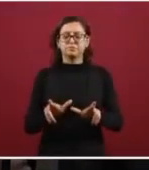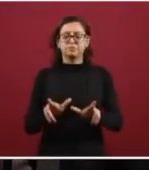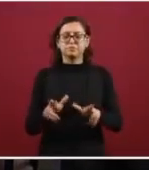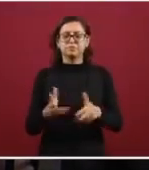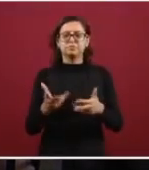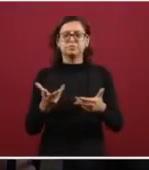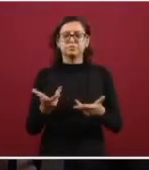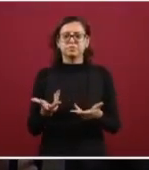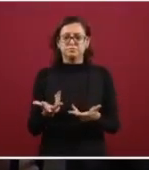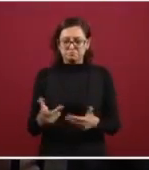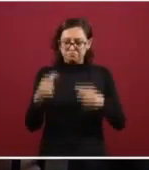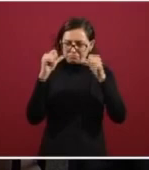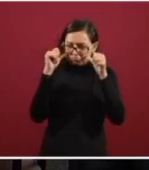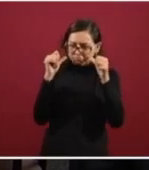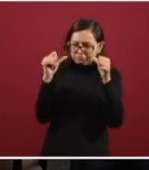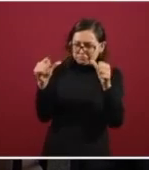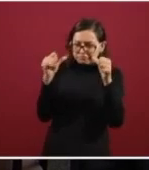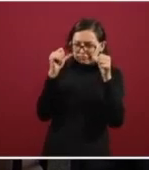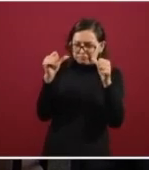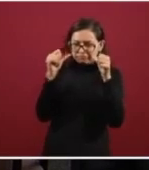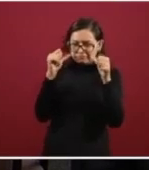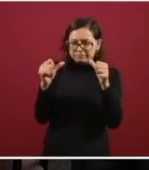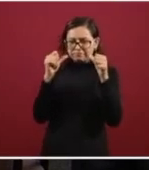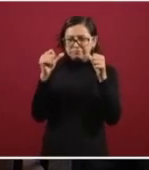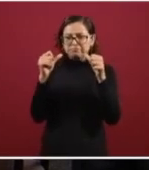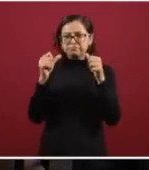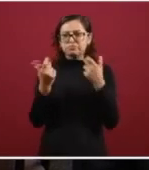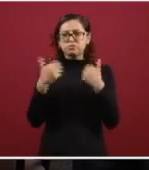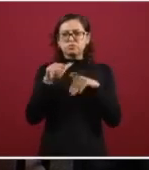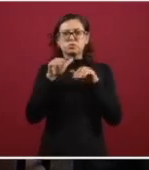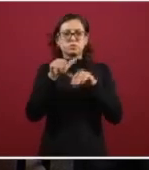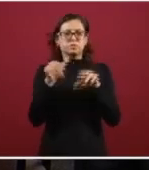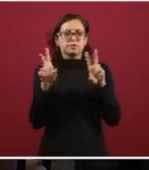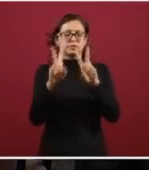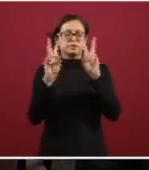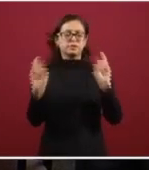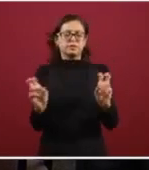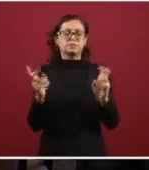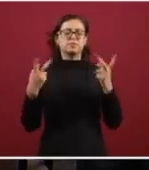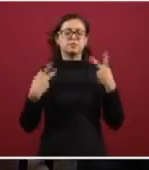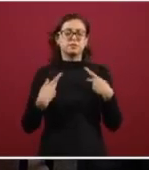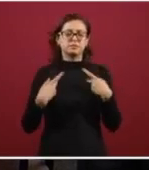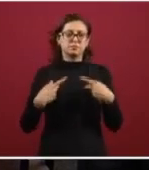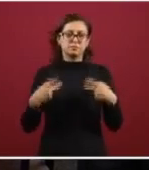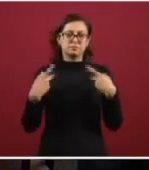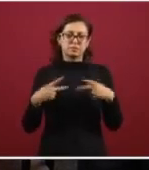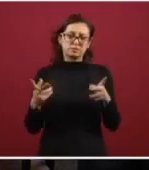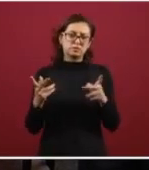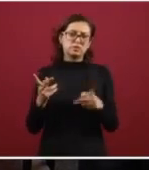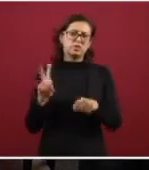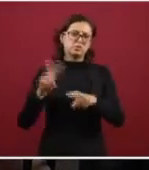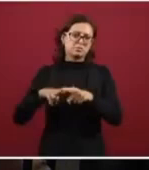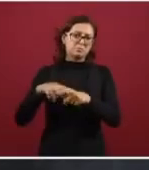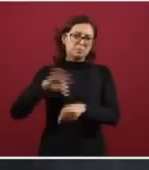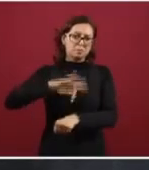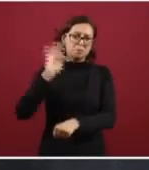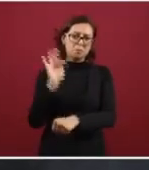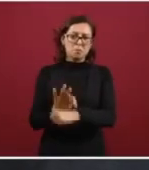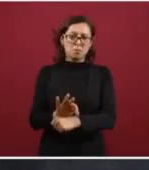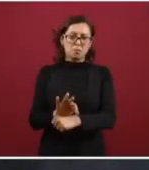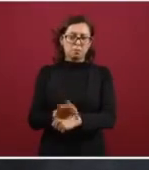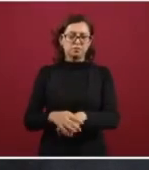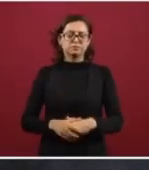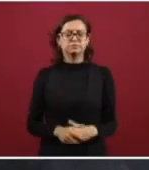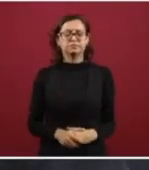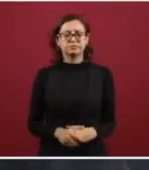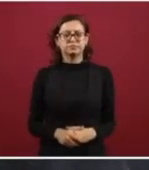de Protección Civil 2019, donde el presidente aseguró que su gobierno está preparado para auxiliar en un desastre.